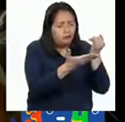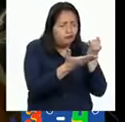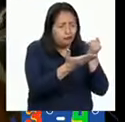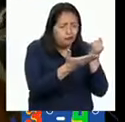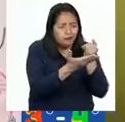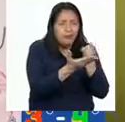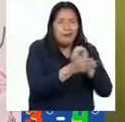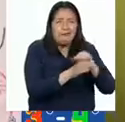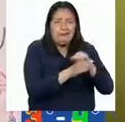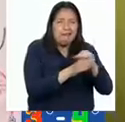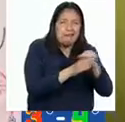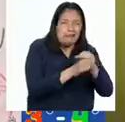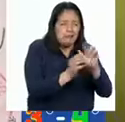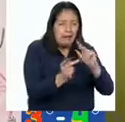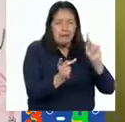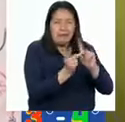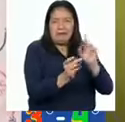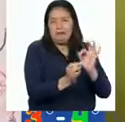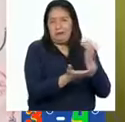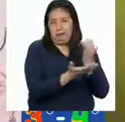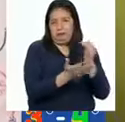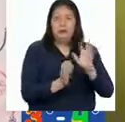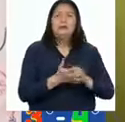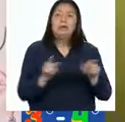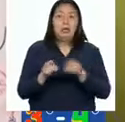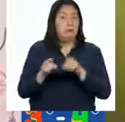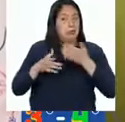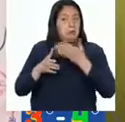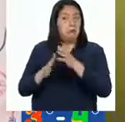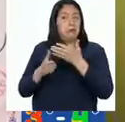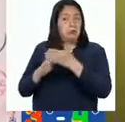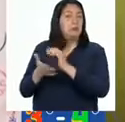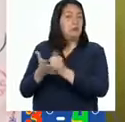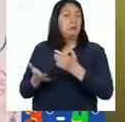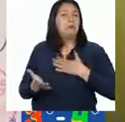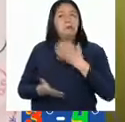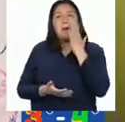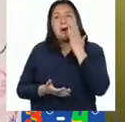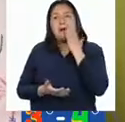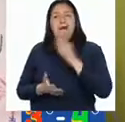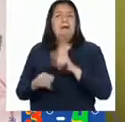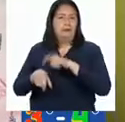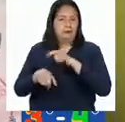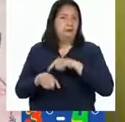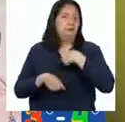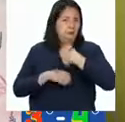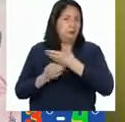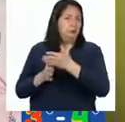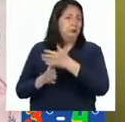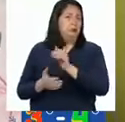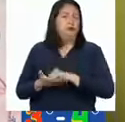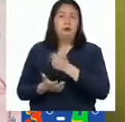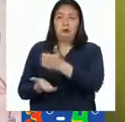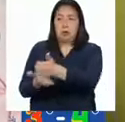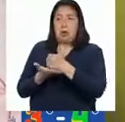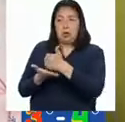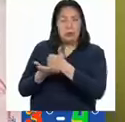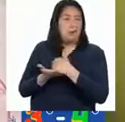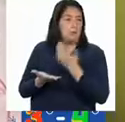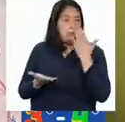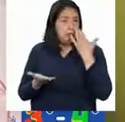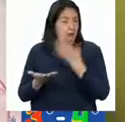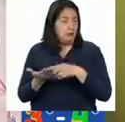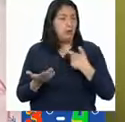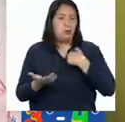mis dibujos. Además, he compartido tiempo con mi mamá. Con su ayuda,